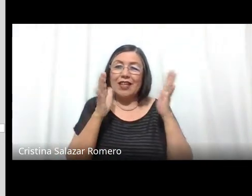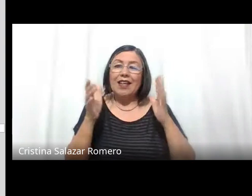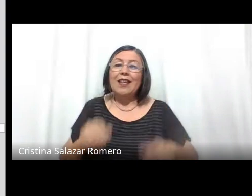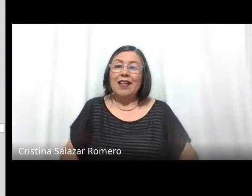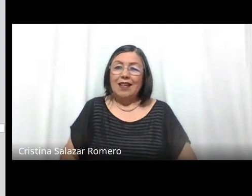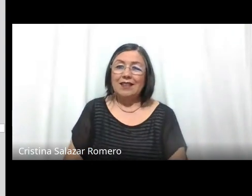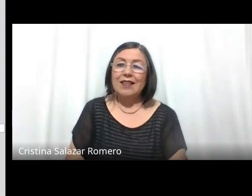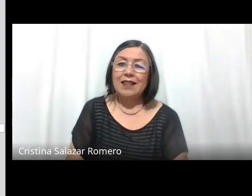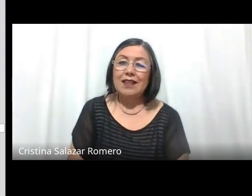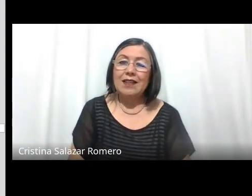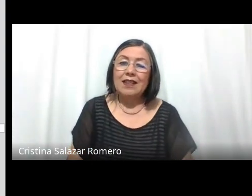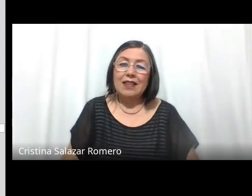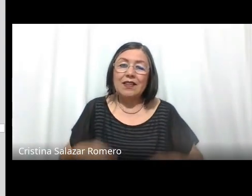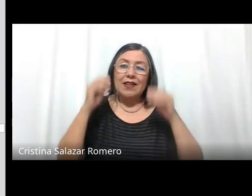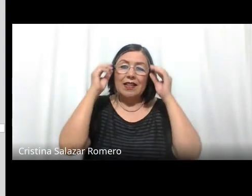efectos de